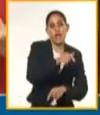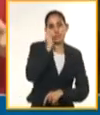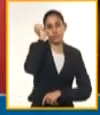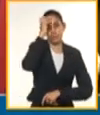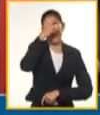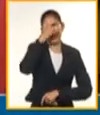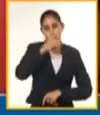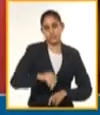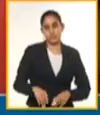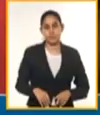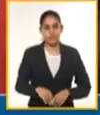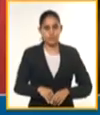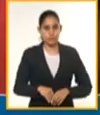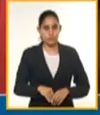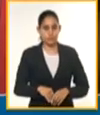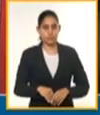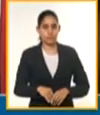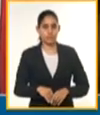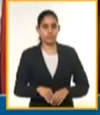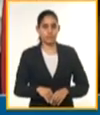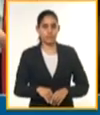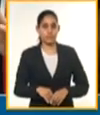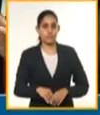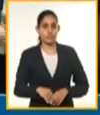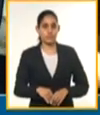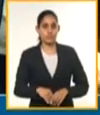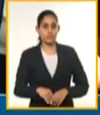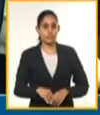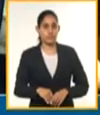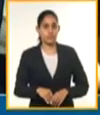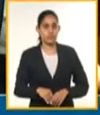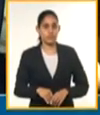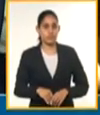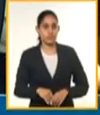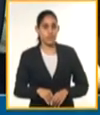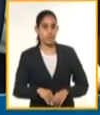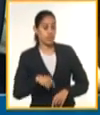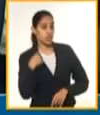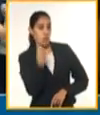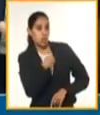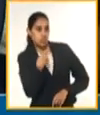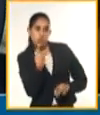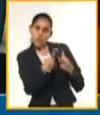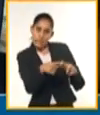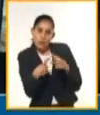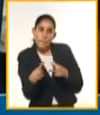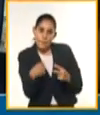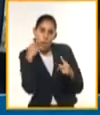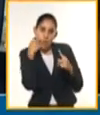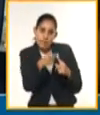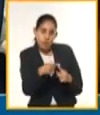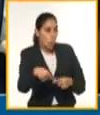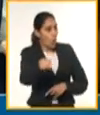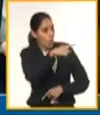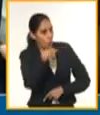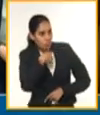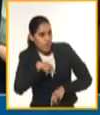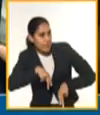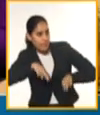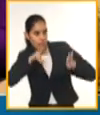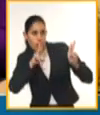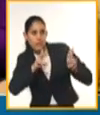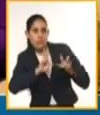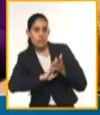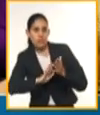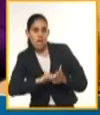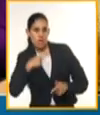tell us what we're going to feel. I'm not telling you. Because you're in no position. Estamos tratando de resolver un problema y usted no está en posición de decirnos lo